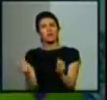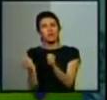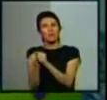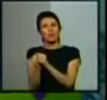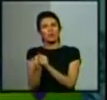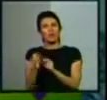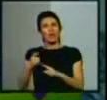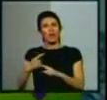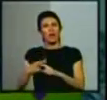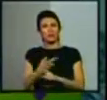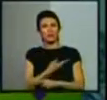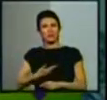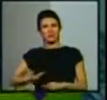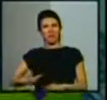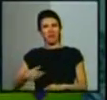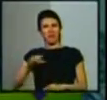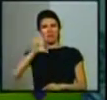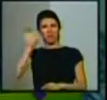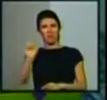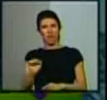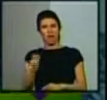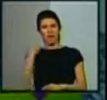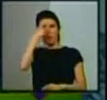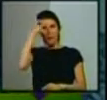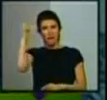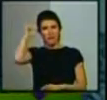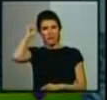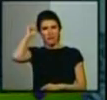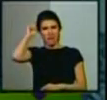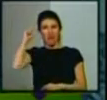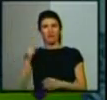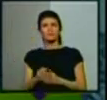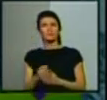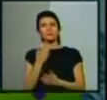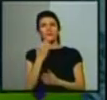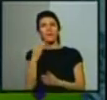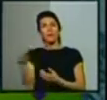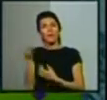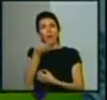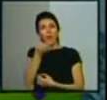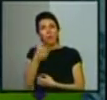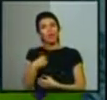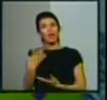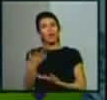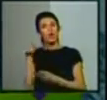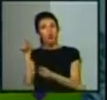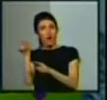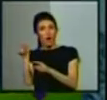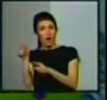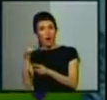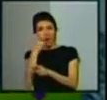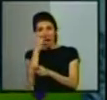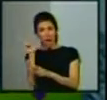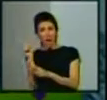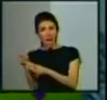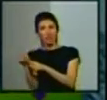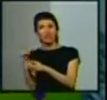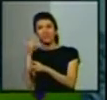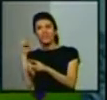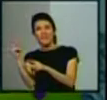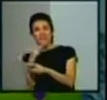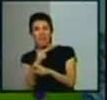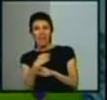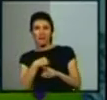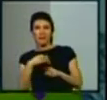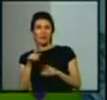expresidente sudafricano Nelson Mandela. Y nos estaba comentando también de la visión que él tenía en específico del proceso